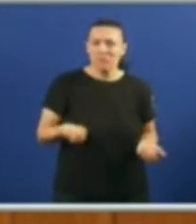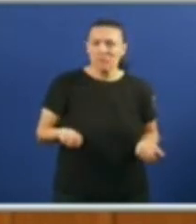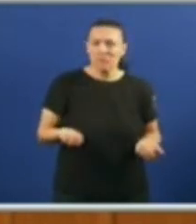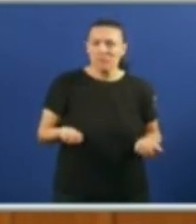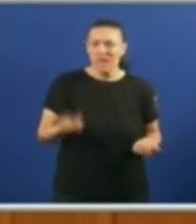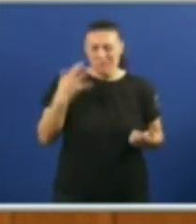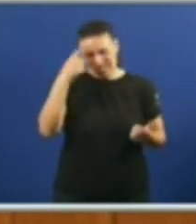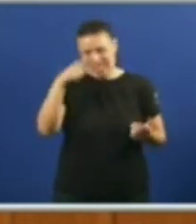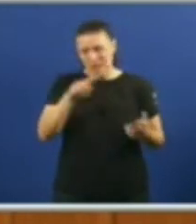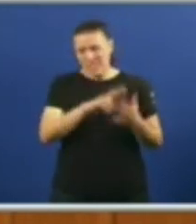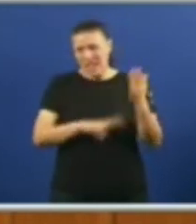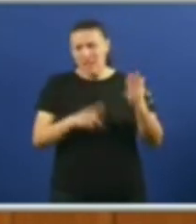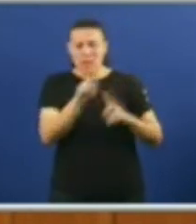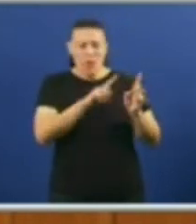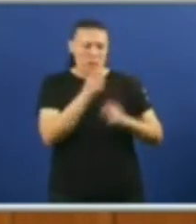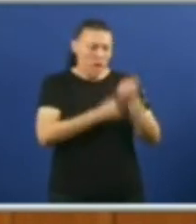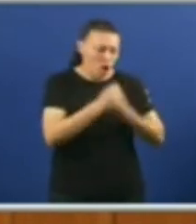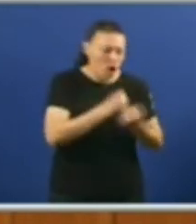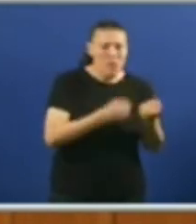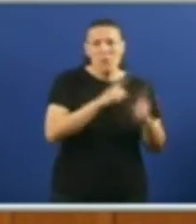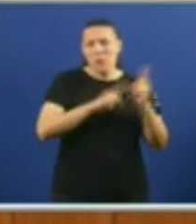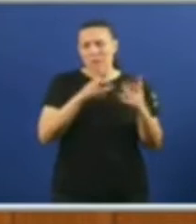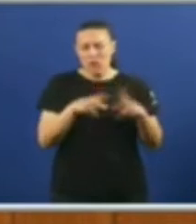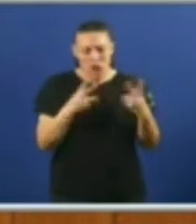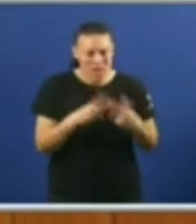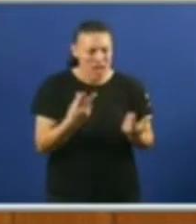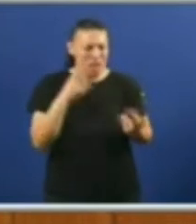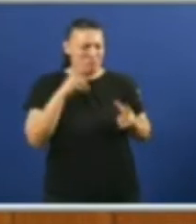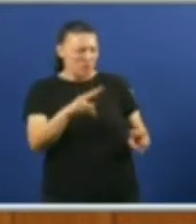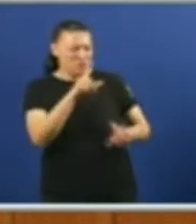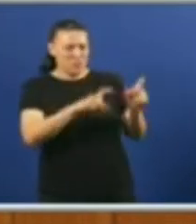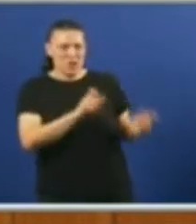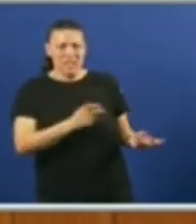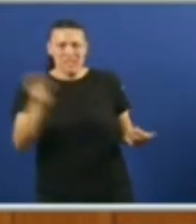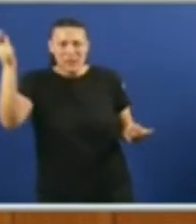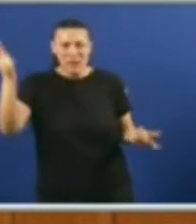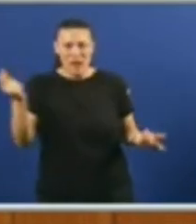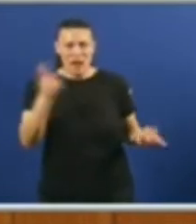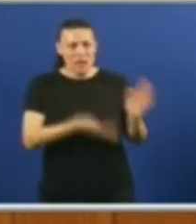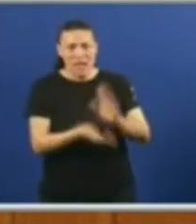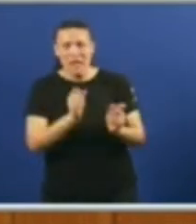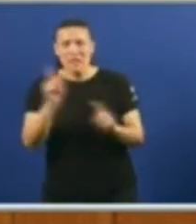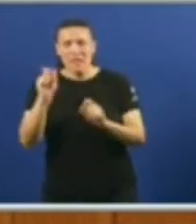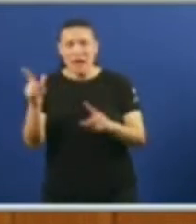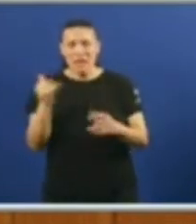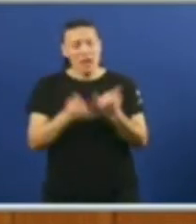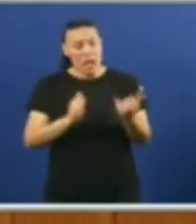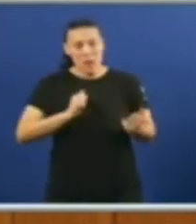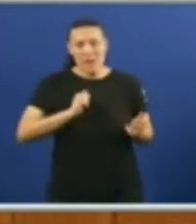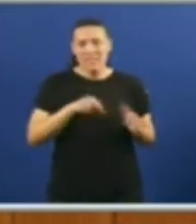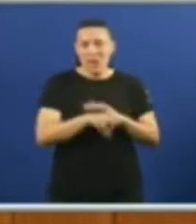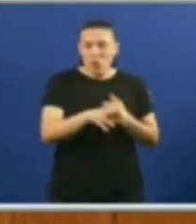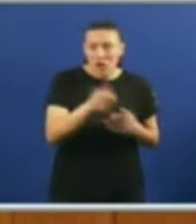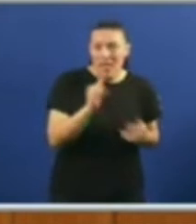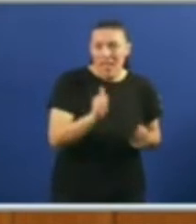desde o punto de vista económico, social, que estamos vendo como a nosa xente migra, que utilicemos un recurso para